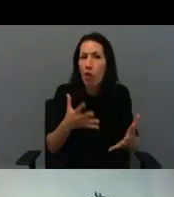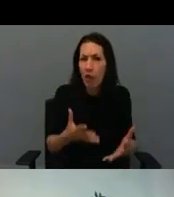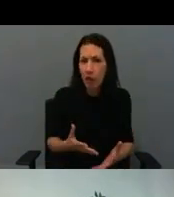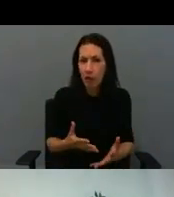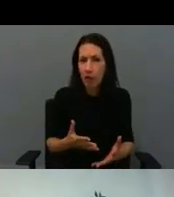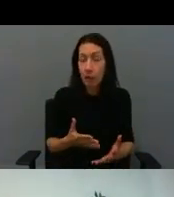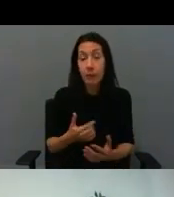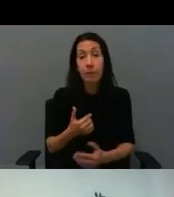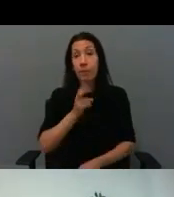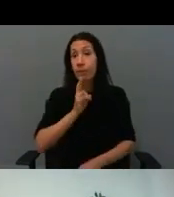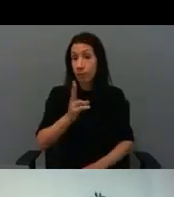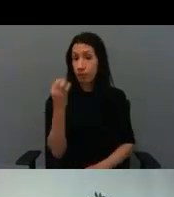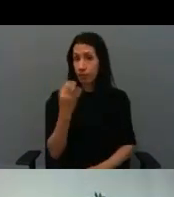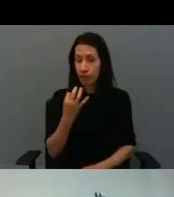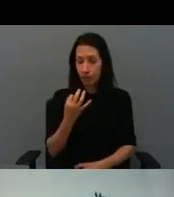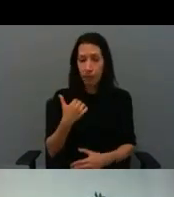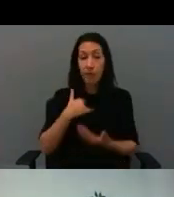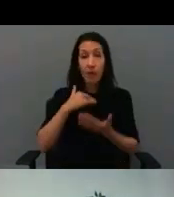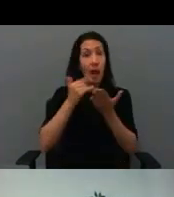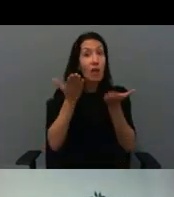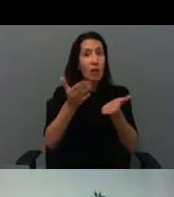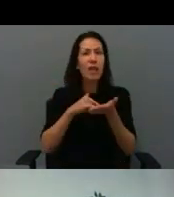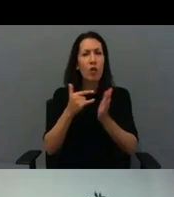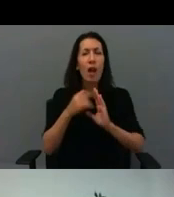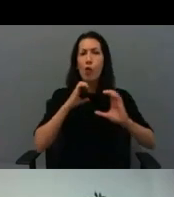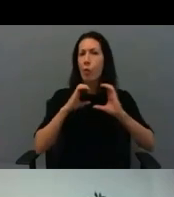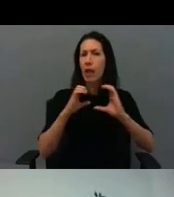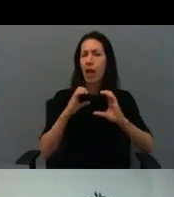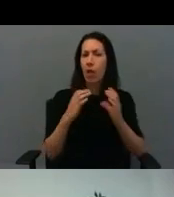Bueno, las ayudas tecnológicas a la comunicación,